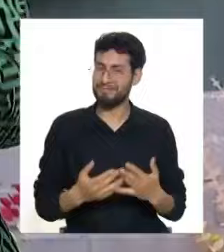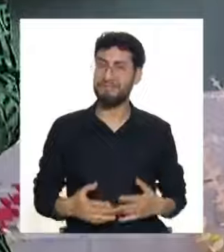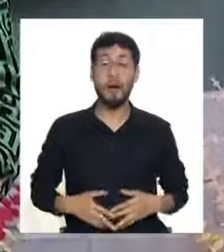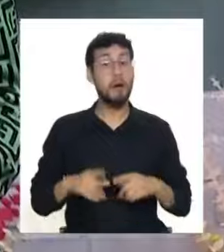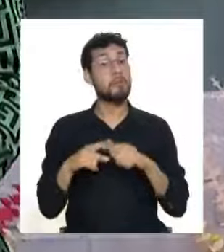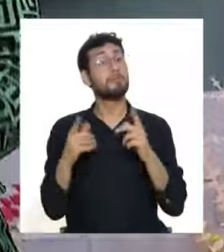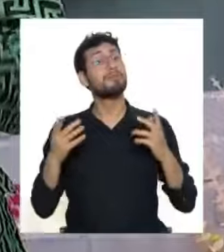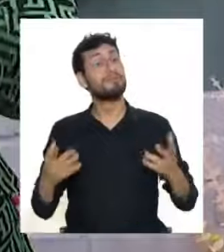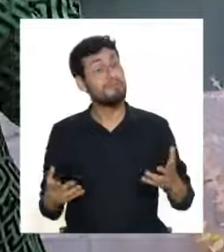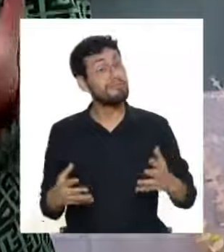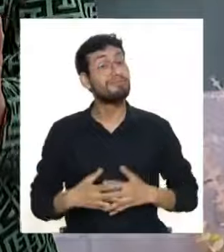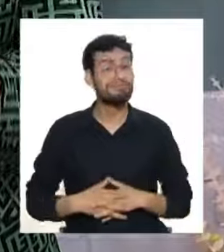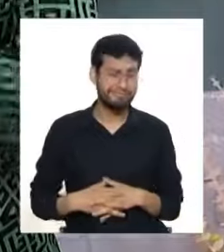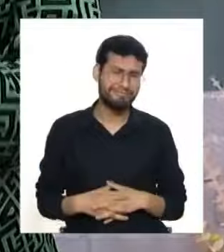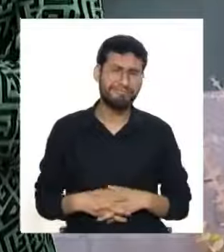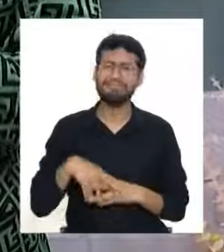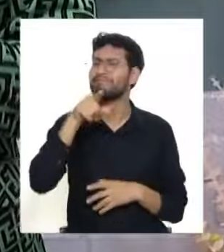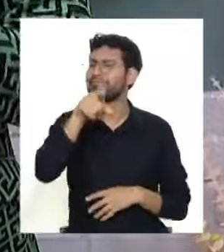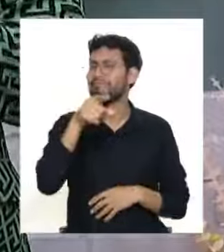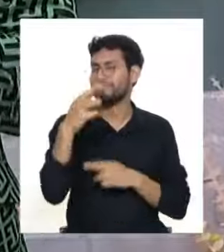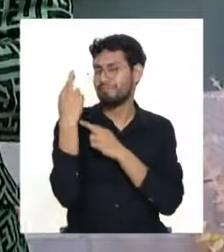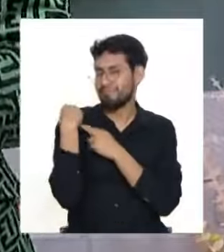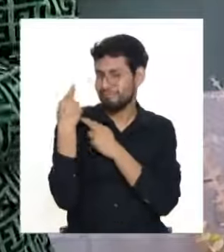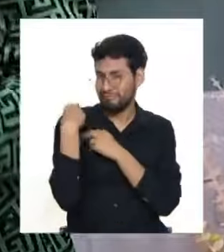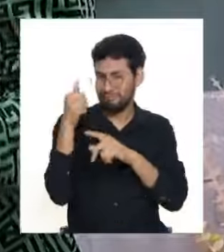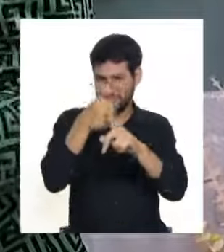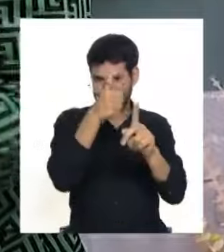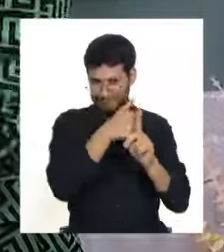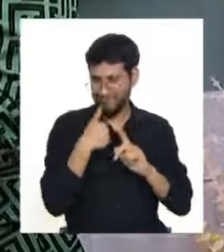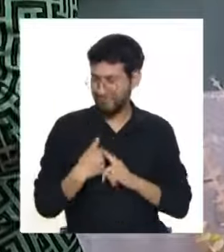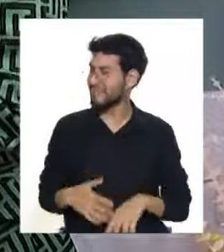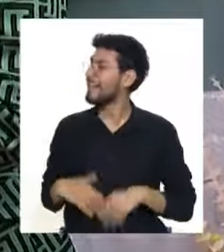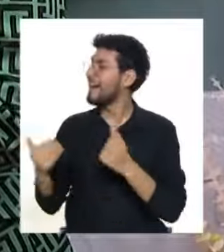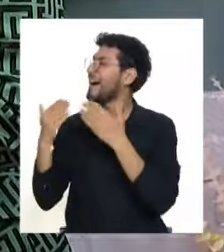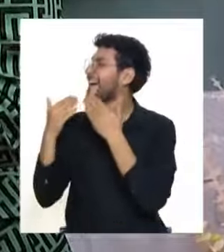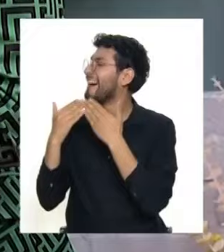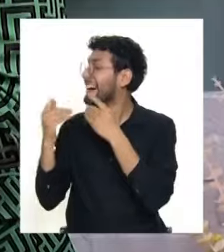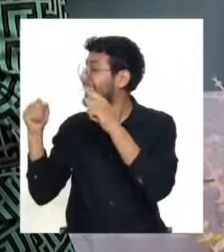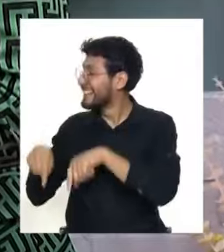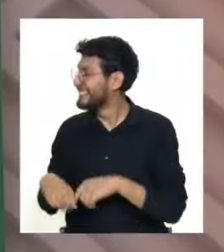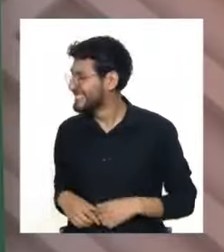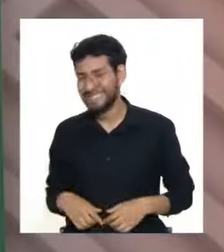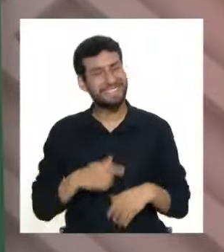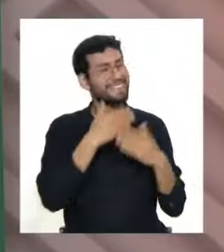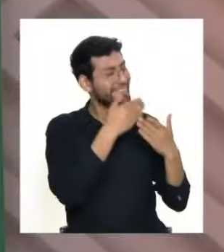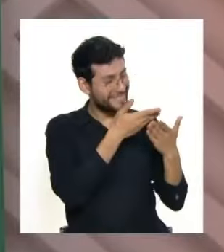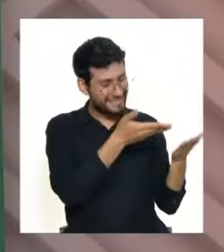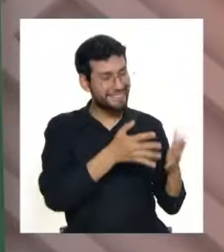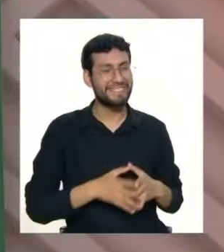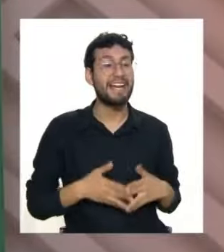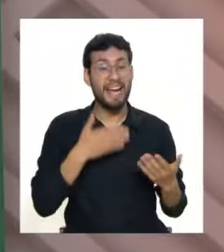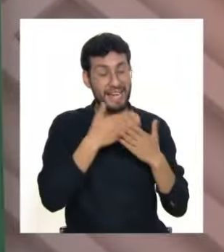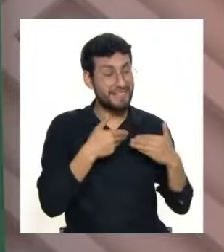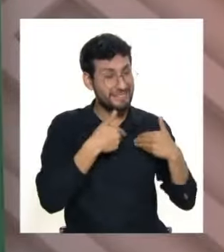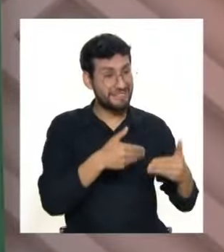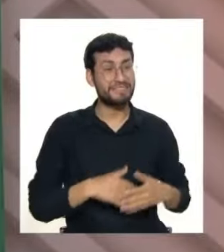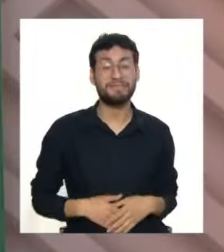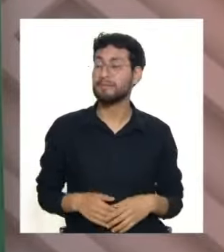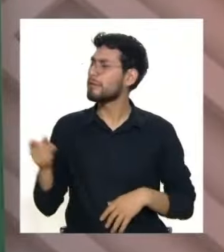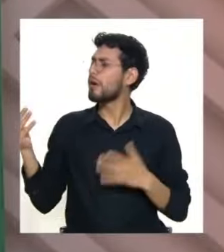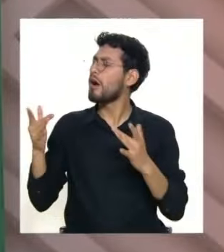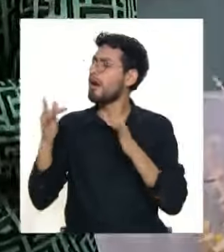pero lógicamente todo esto va a depender de nosotros. Muchísimas gracias por estar con nosotros. Gracias por la invitación.